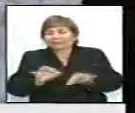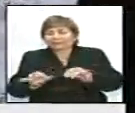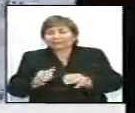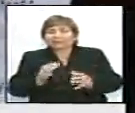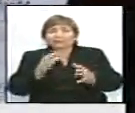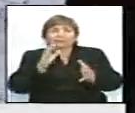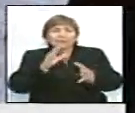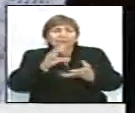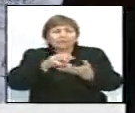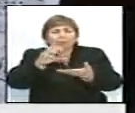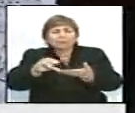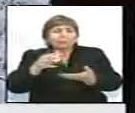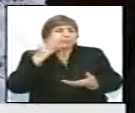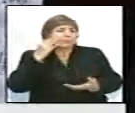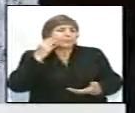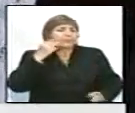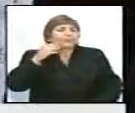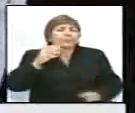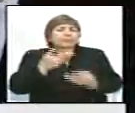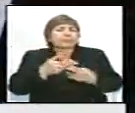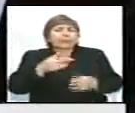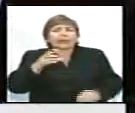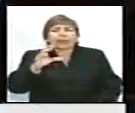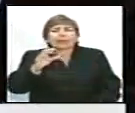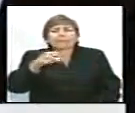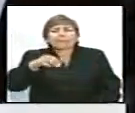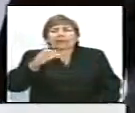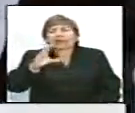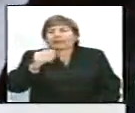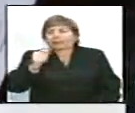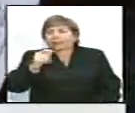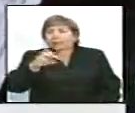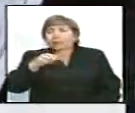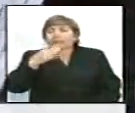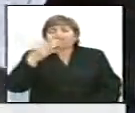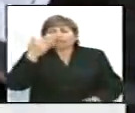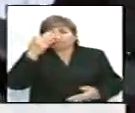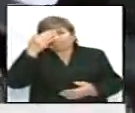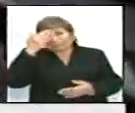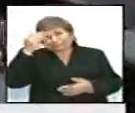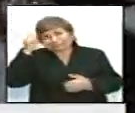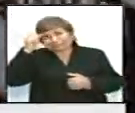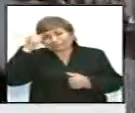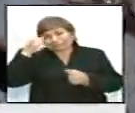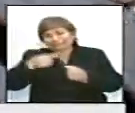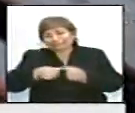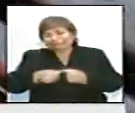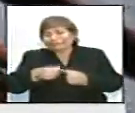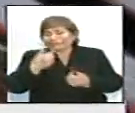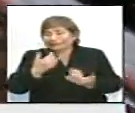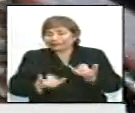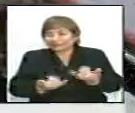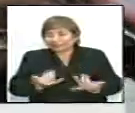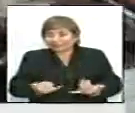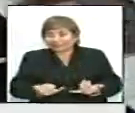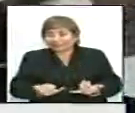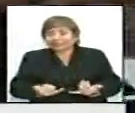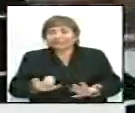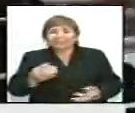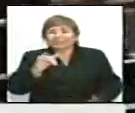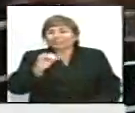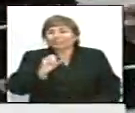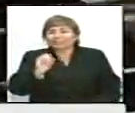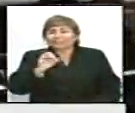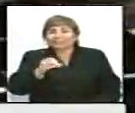pueblito chiclayano llamado Pátapo le han dejado para el recuerdo. Pese a todo, hoy don José no